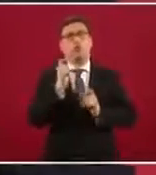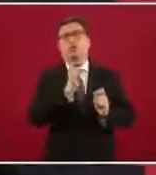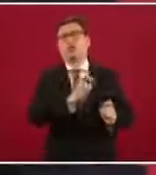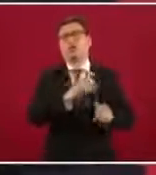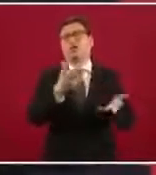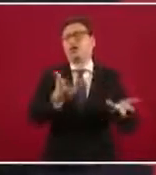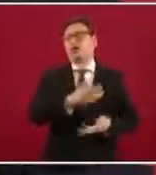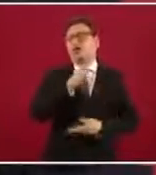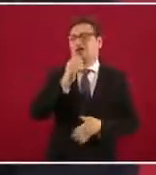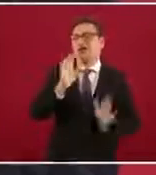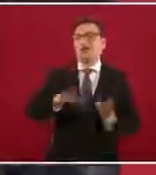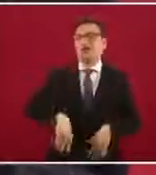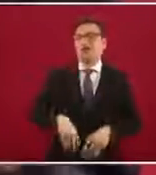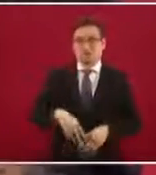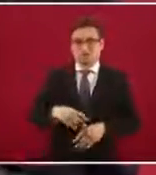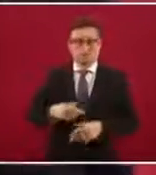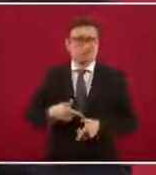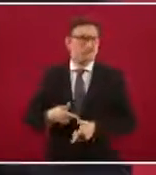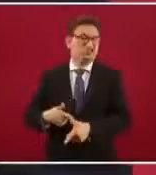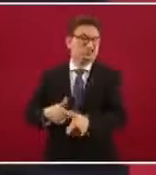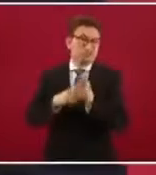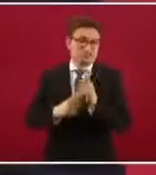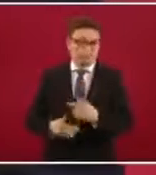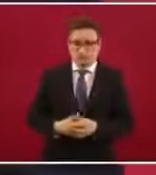iba a seguir lo mismo,